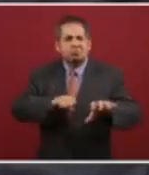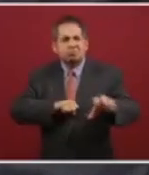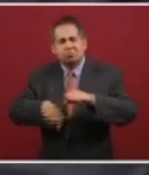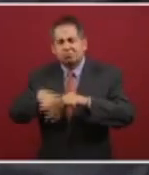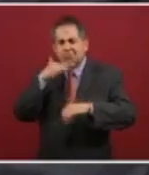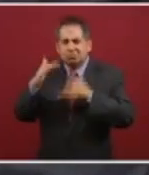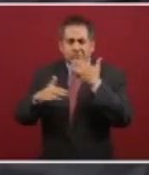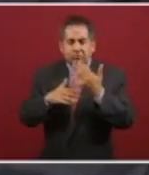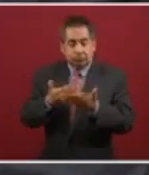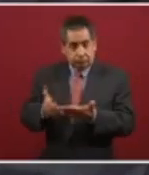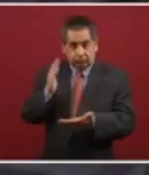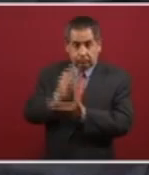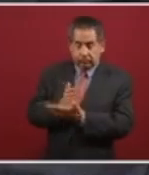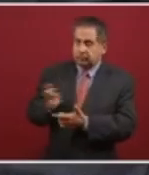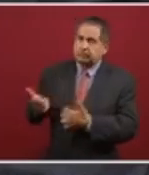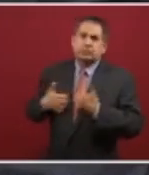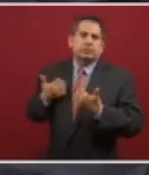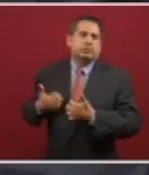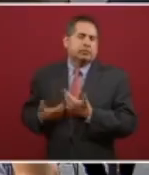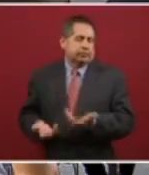corrupción.